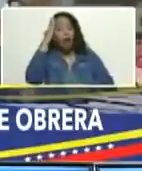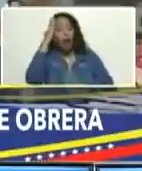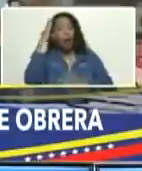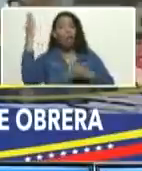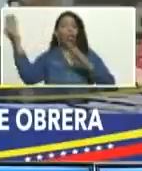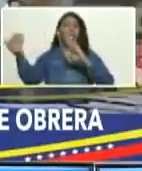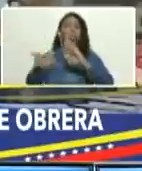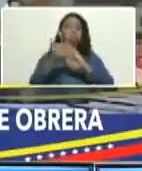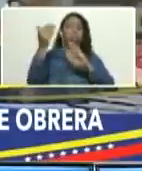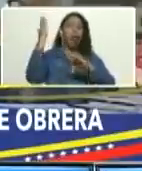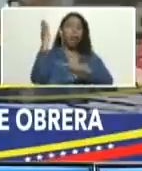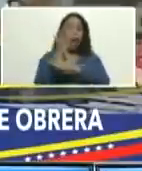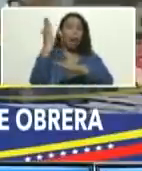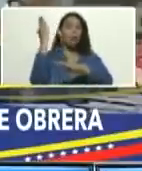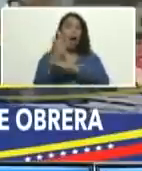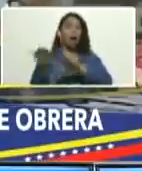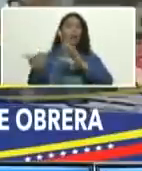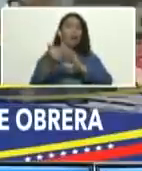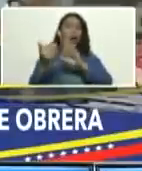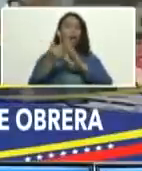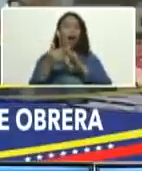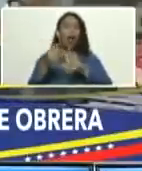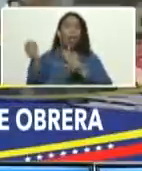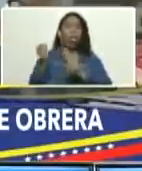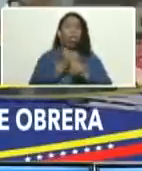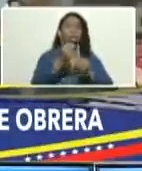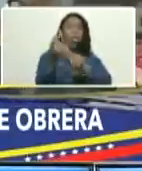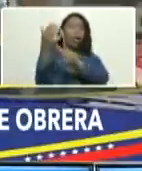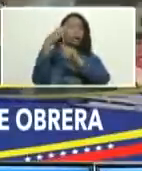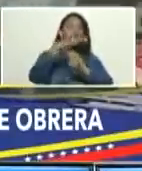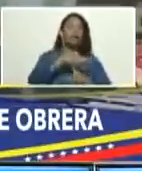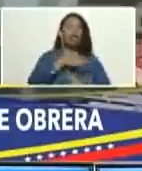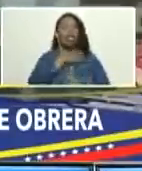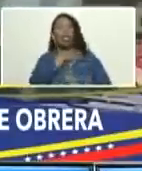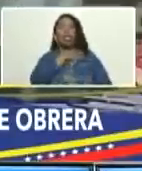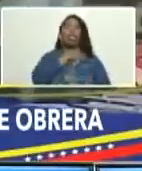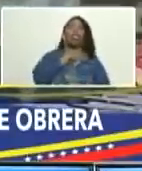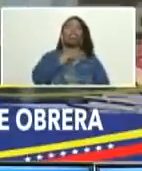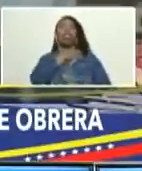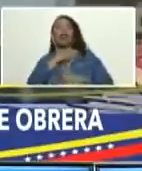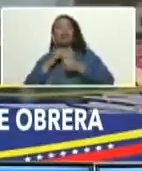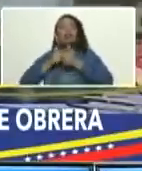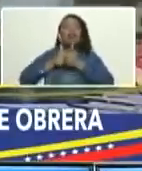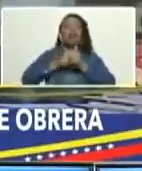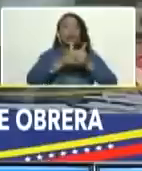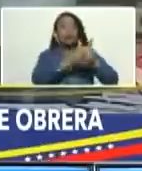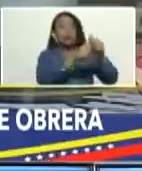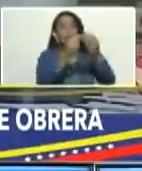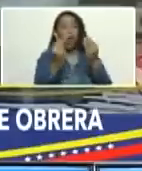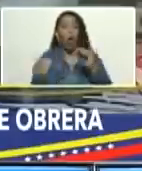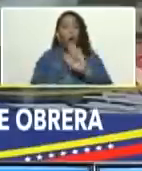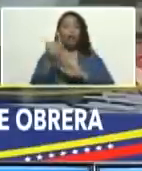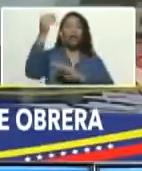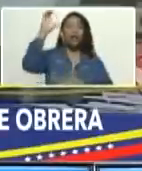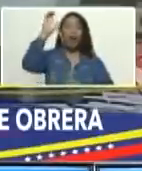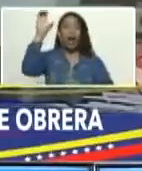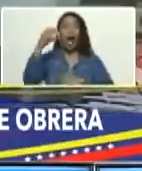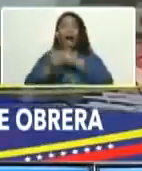sanciones económicas, la tortura, la asfixia, la persecución económica contra el país ha